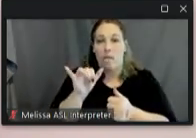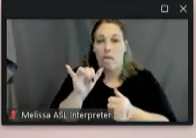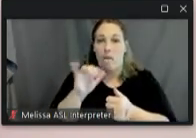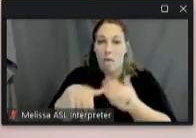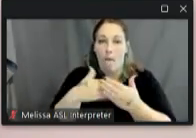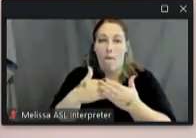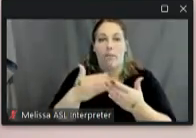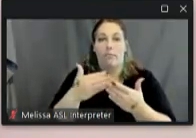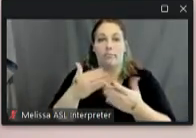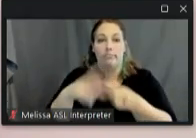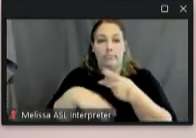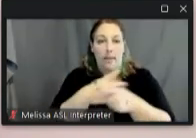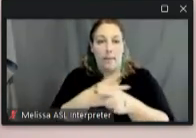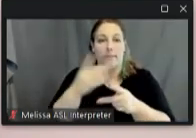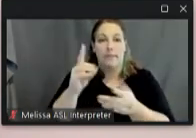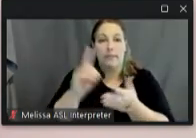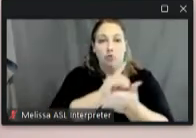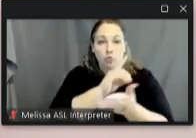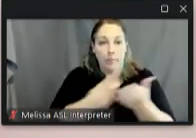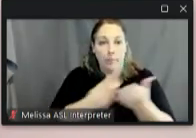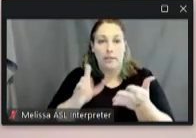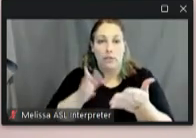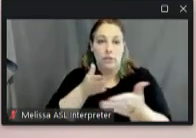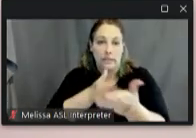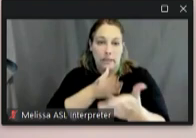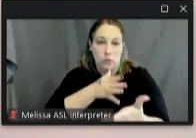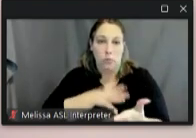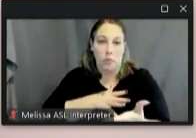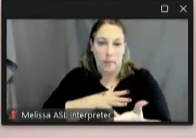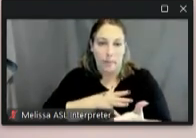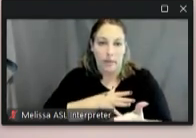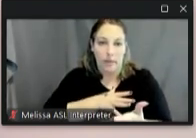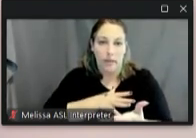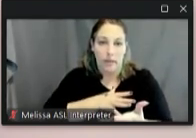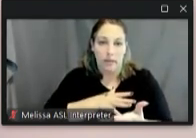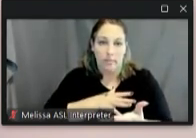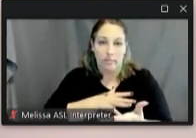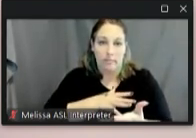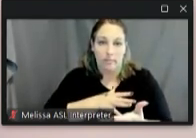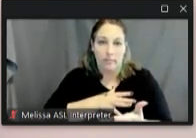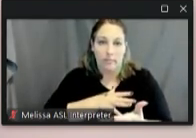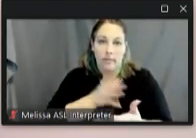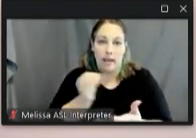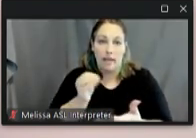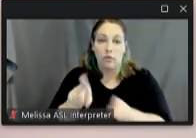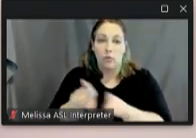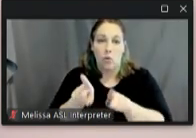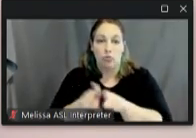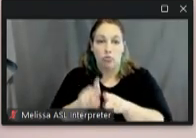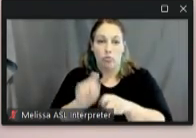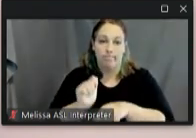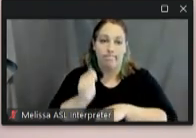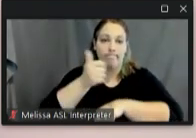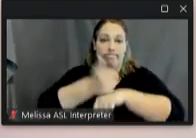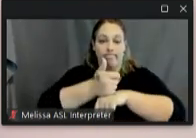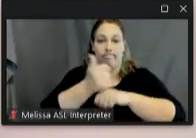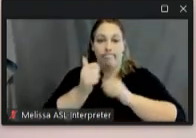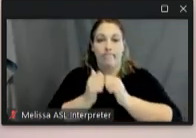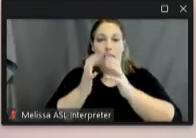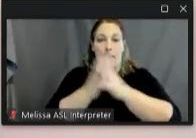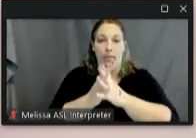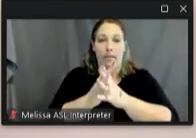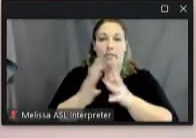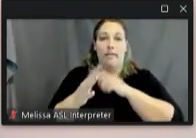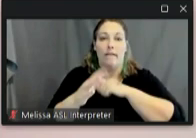Congreso Nacional para su aprobación y posterior ratificación, como un mecanismo para garantizar que las mujeres y niñas